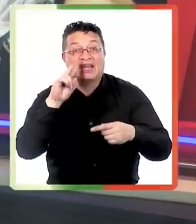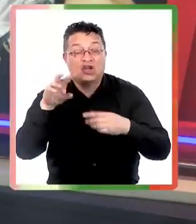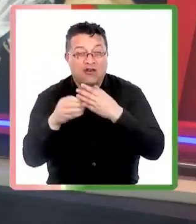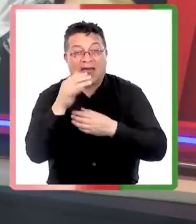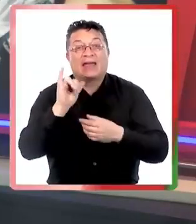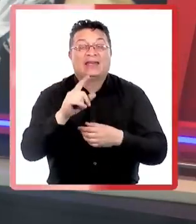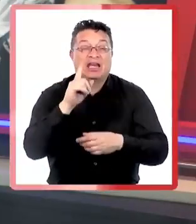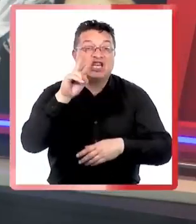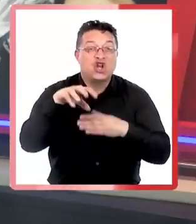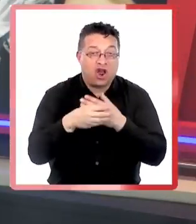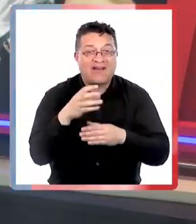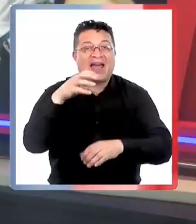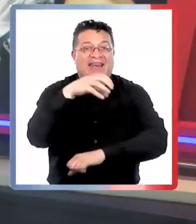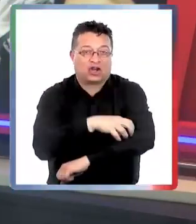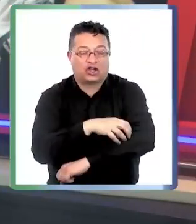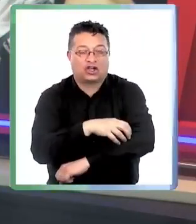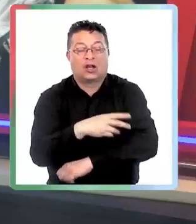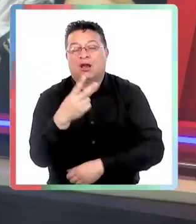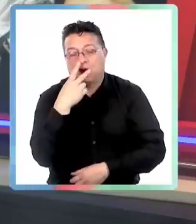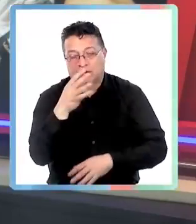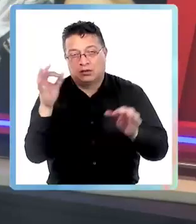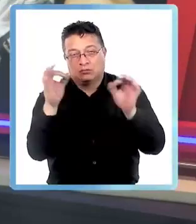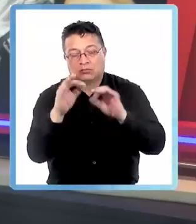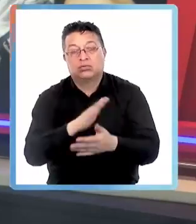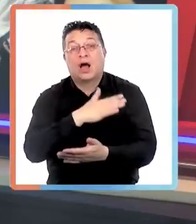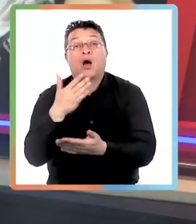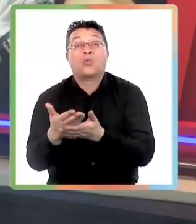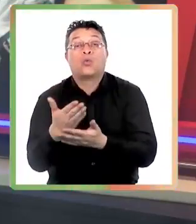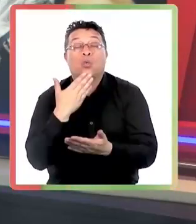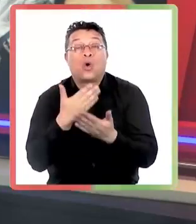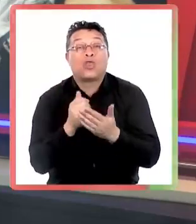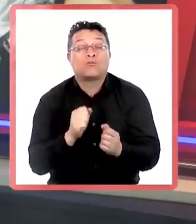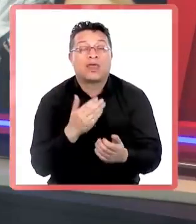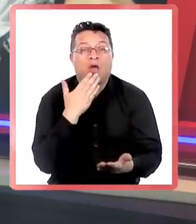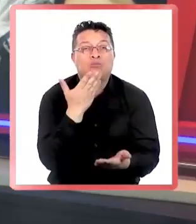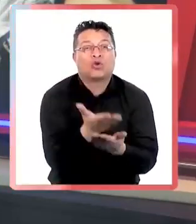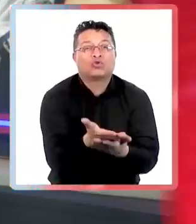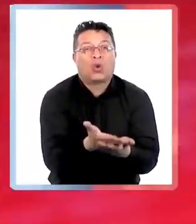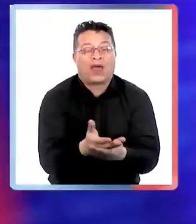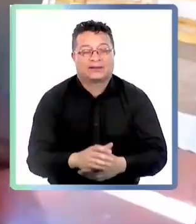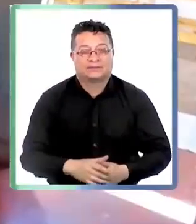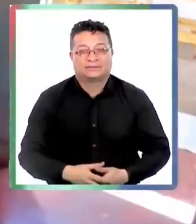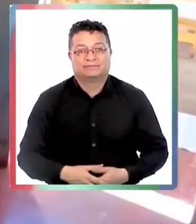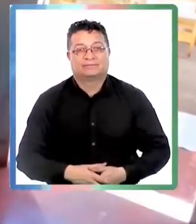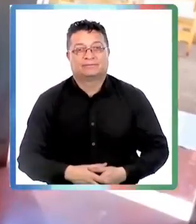Innovar e Innova Región. TV5 de Linares nos cuenta hasta cuándo se puede postular.